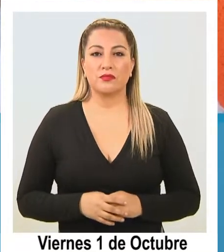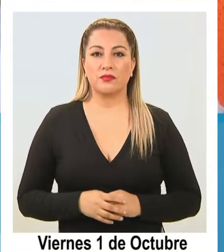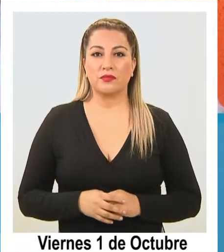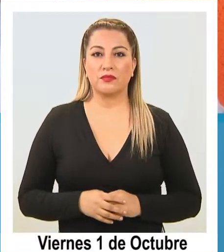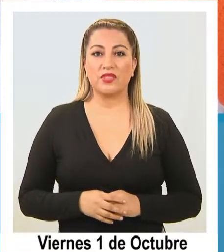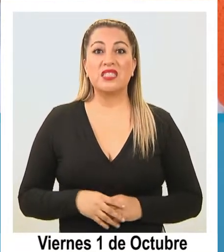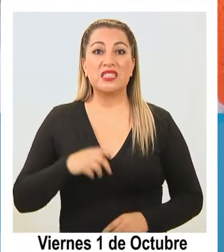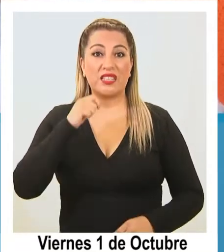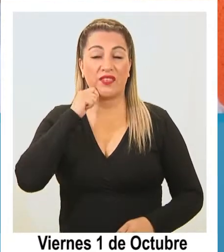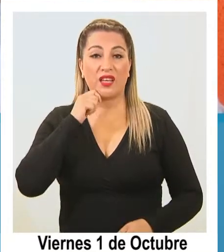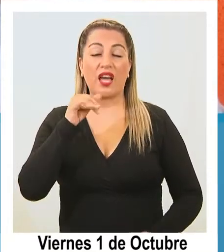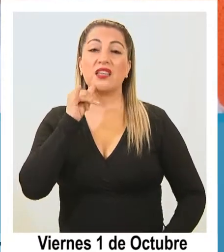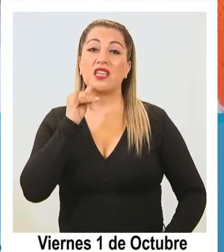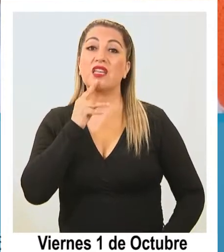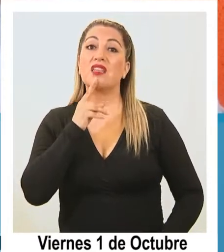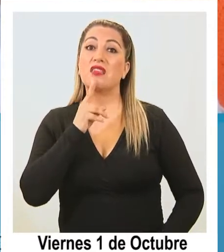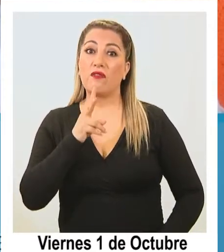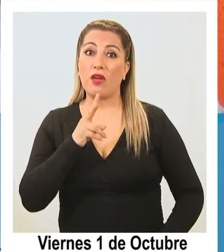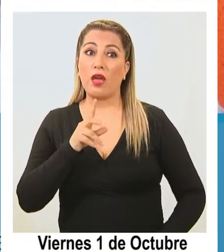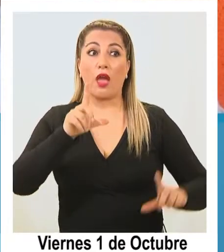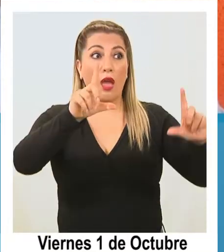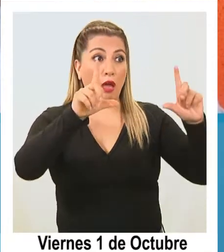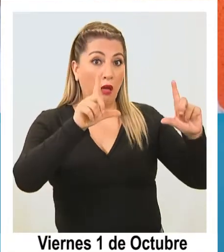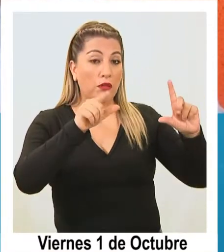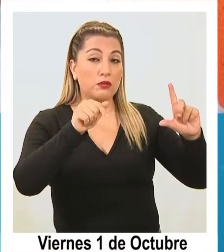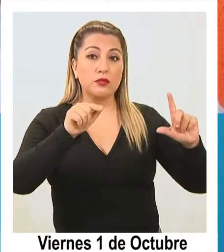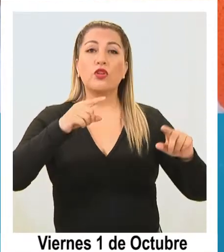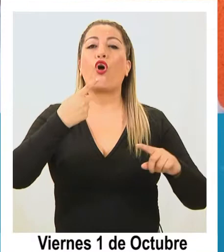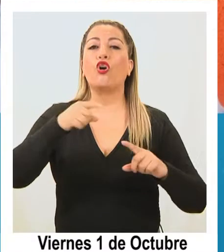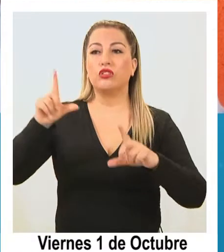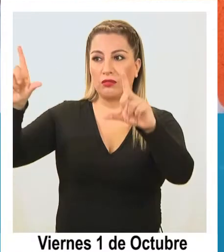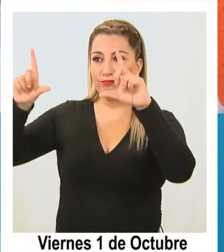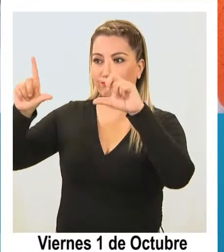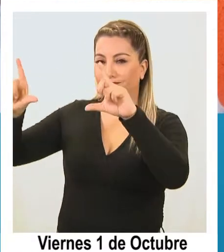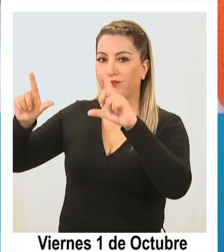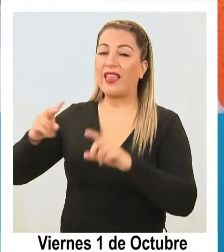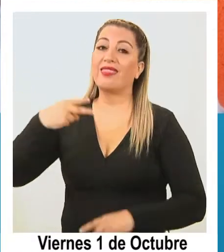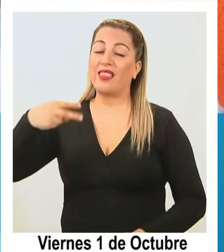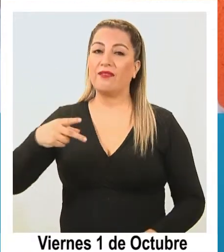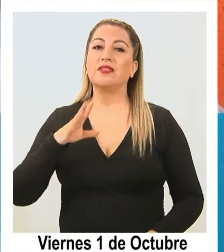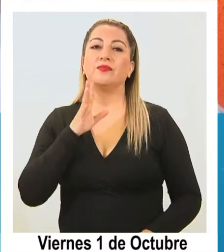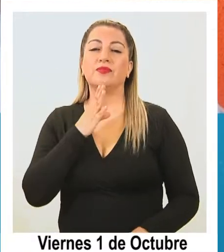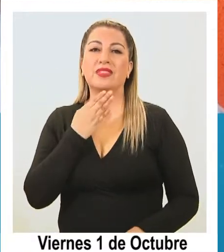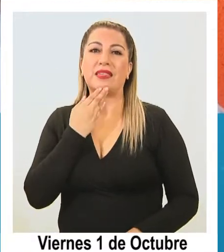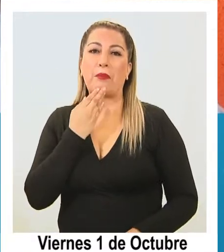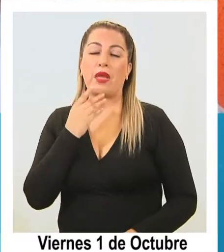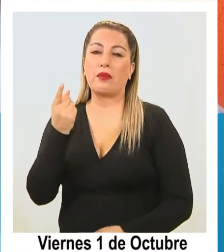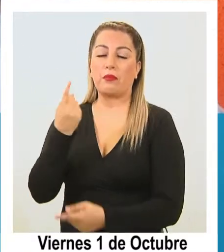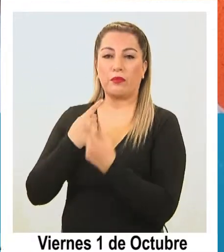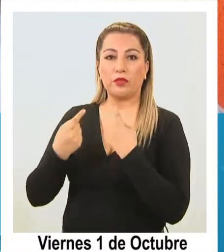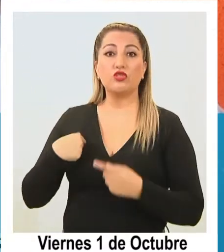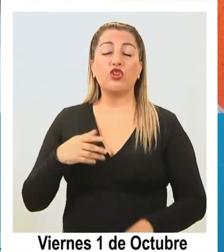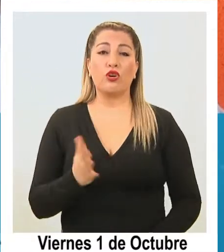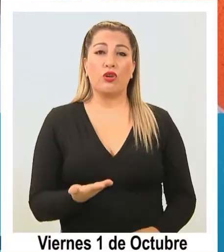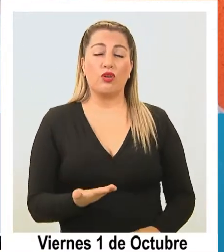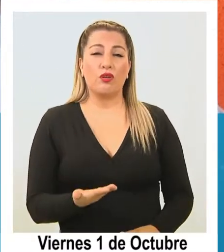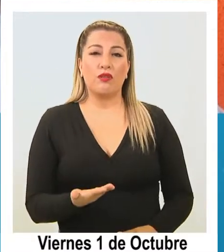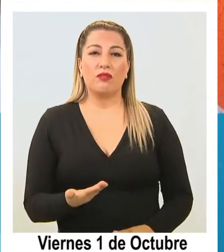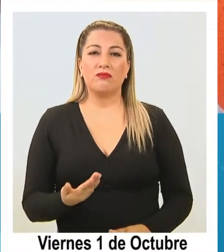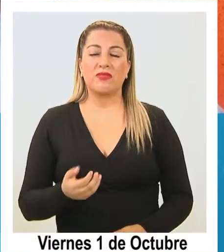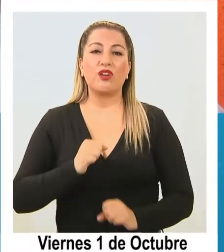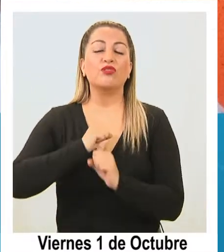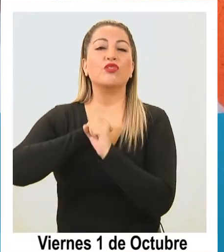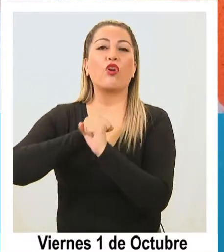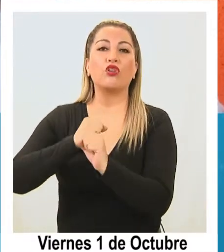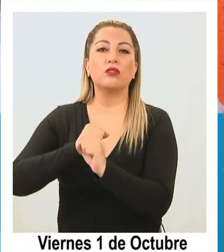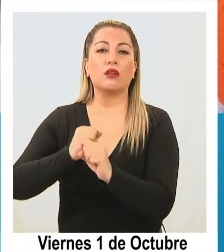de ustedes, sino que otros medios también me lo han consultado. Decir que lo primero es que rechazo absolutamente